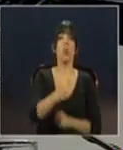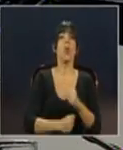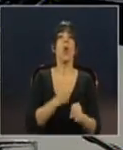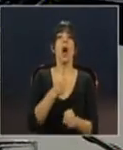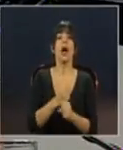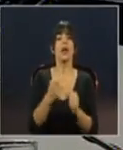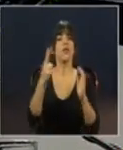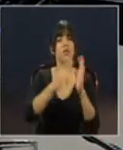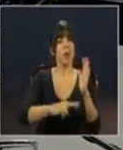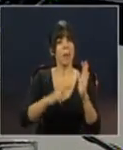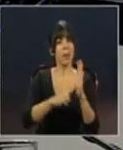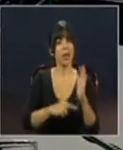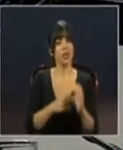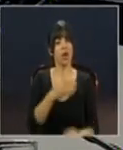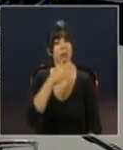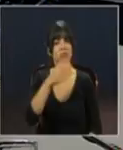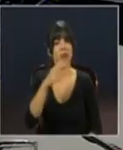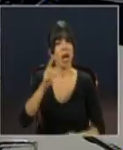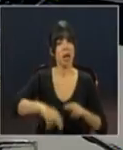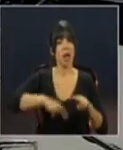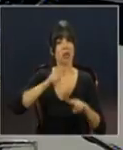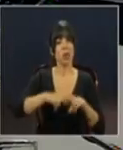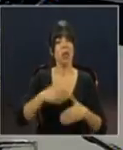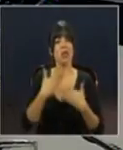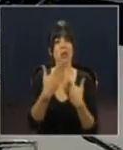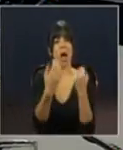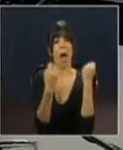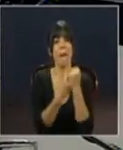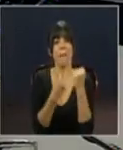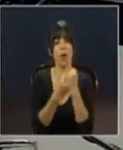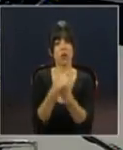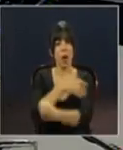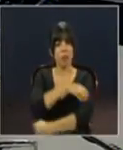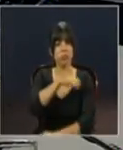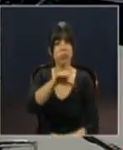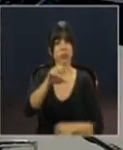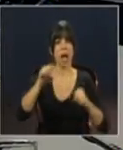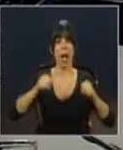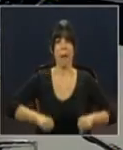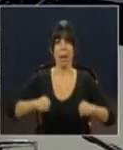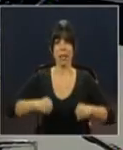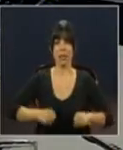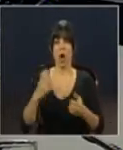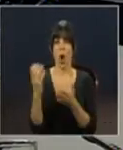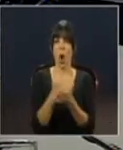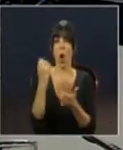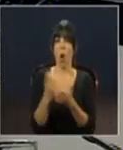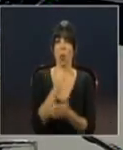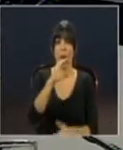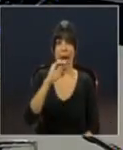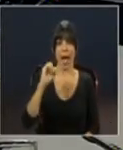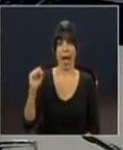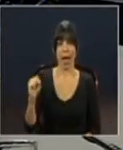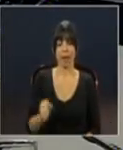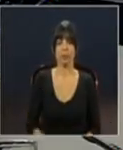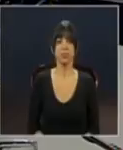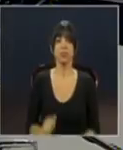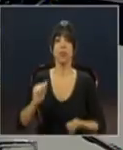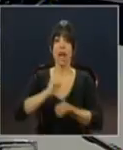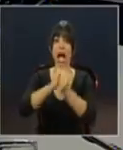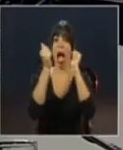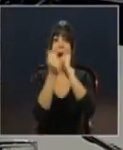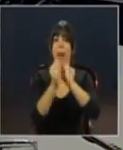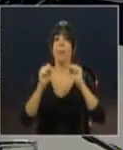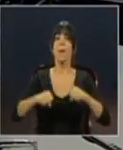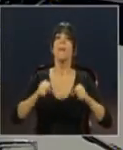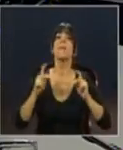les reitero la conveniencia nacional de brindar apoyo al fortalecimiento de las capacidades de cobro de la Caja, a la reforma que